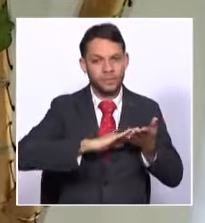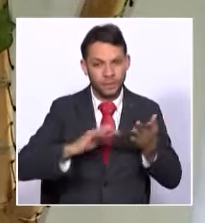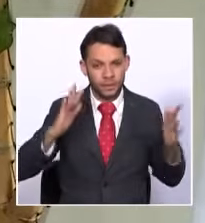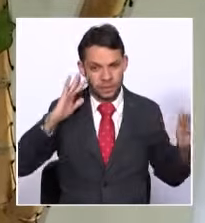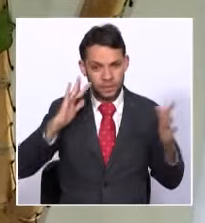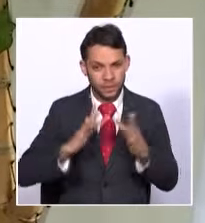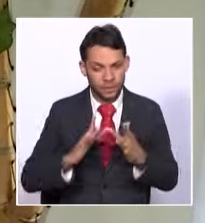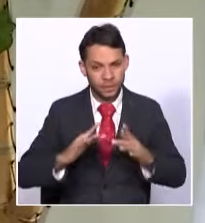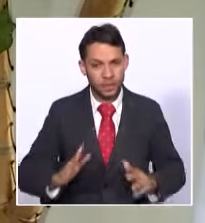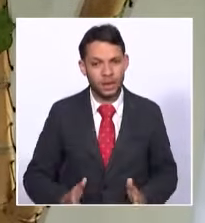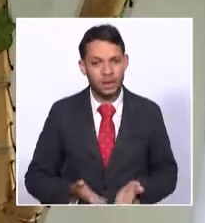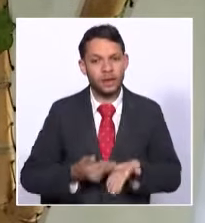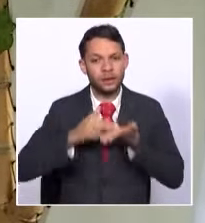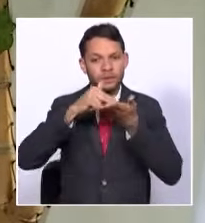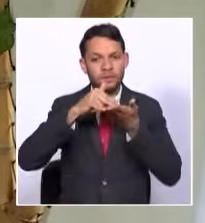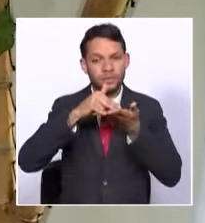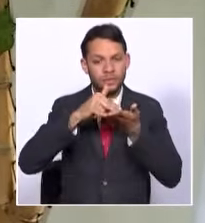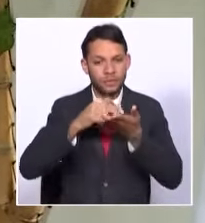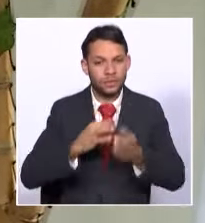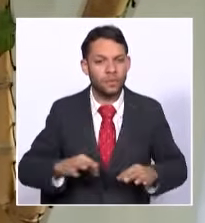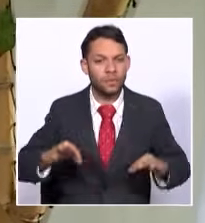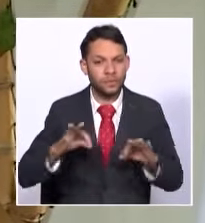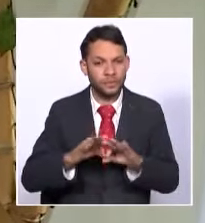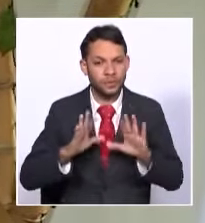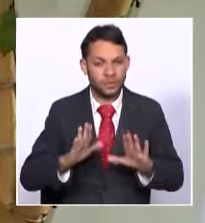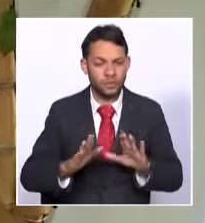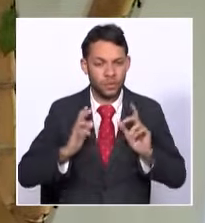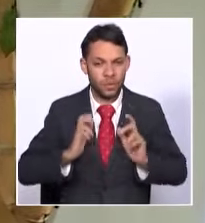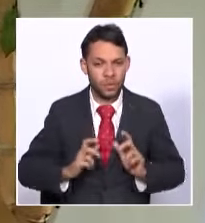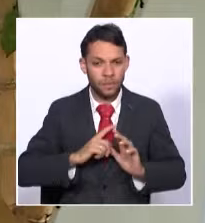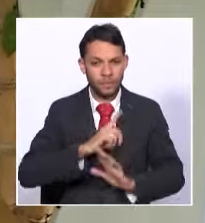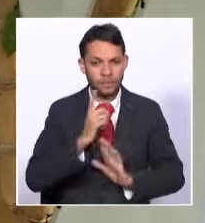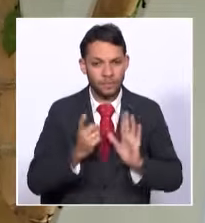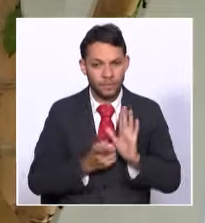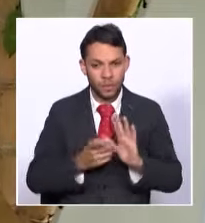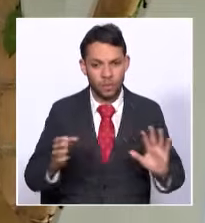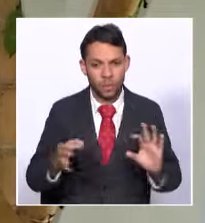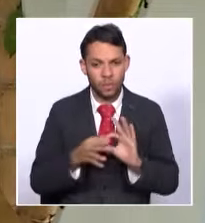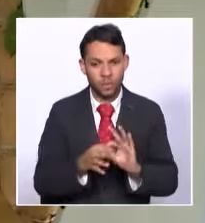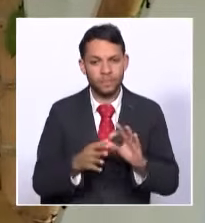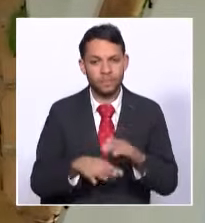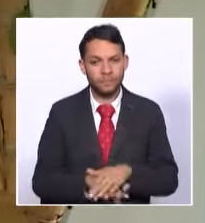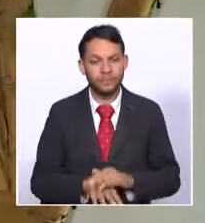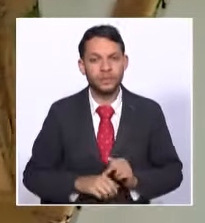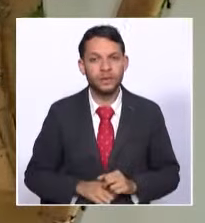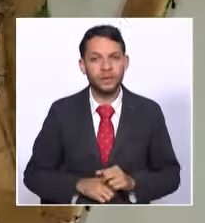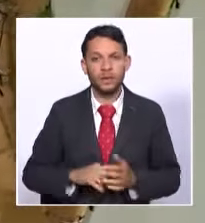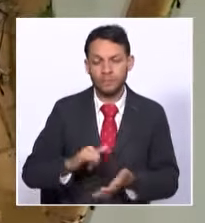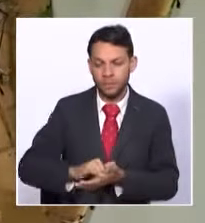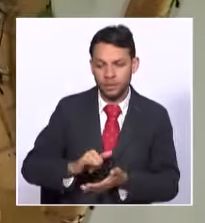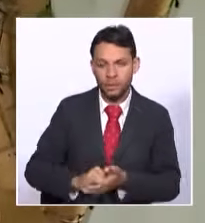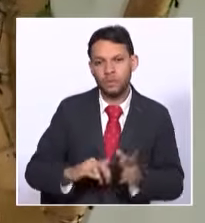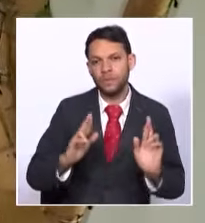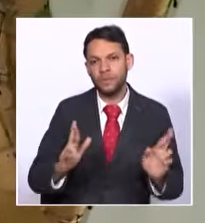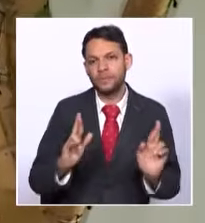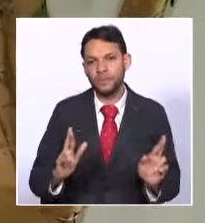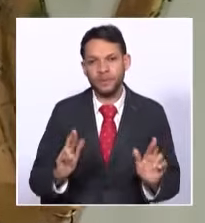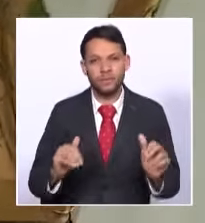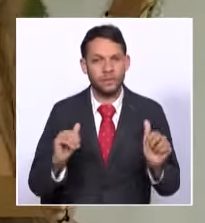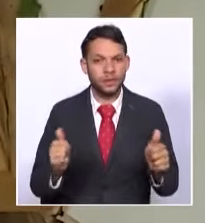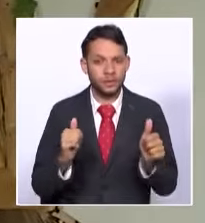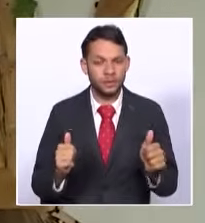de rehabilitación, como decíamos, desde la parte complementaria e integrativa. Ojalá todos ustedes encuentren